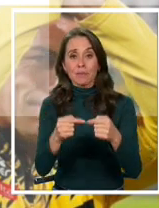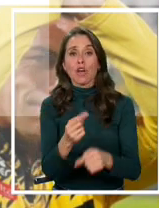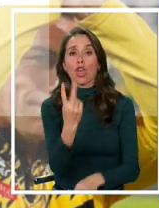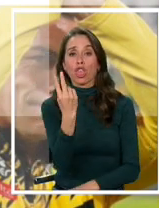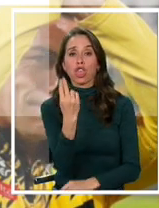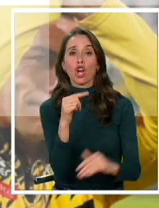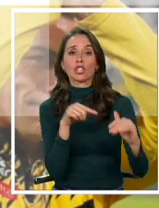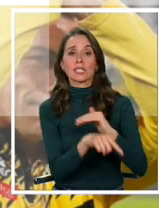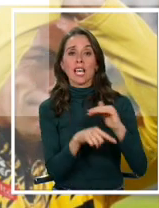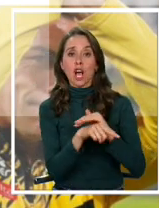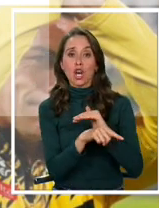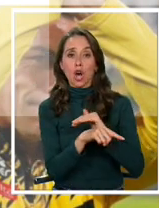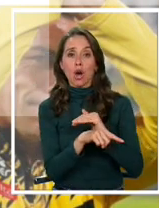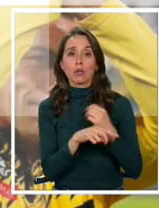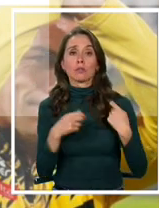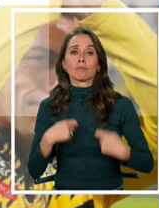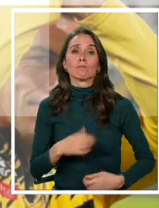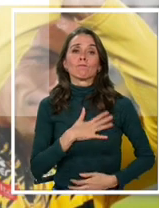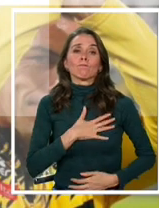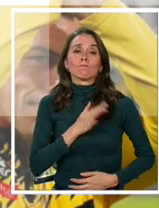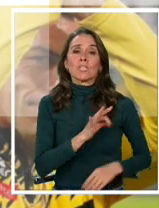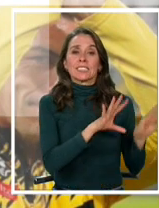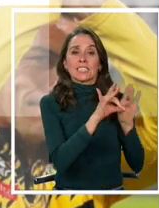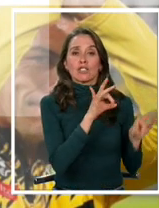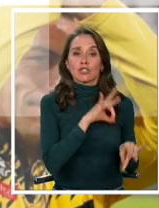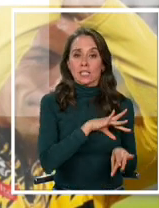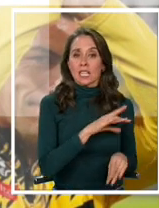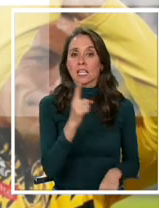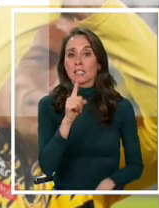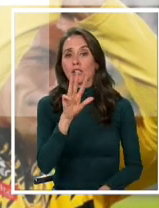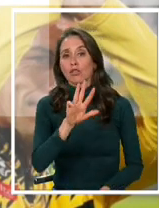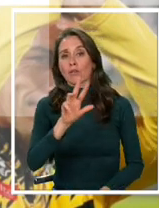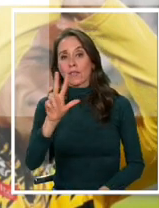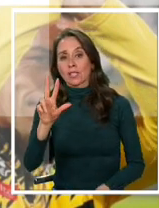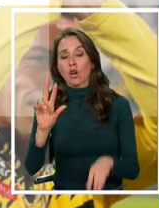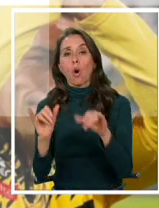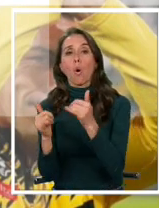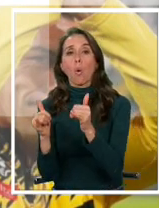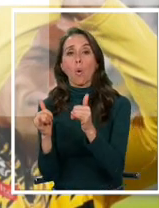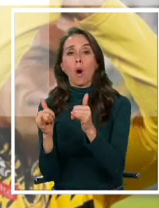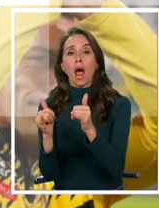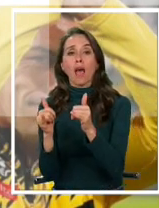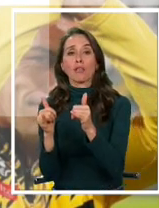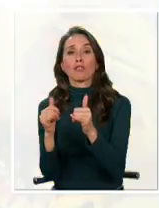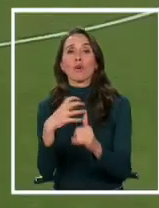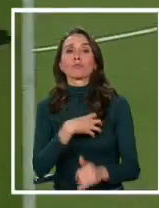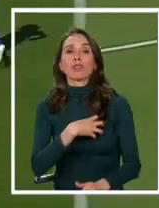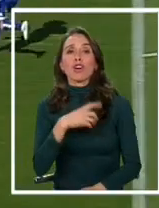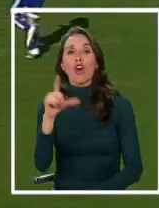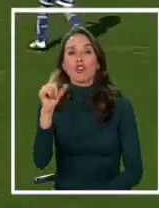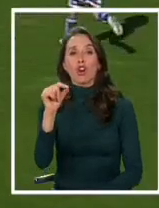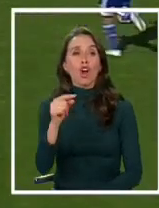12 goles los hizo con la selección chilena y 198 jugando por el